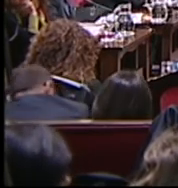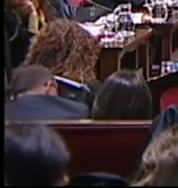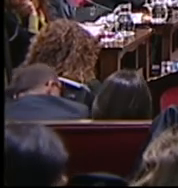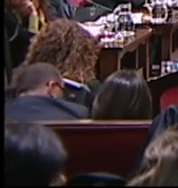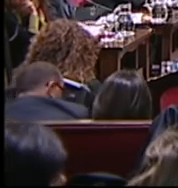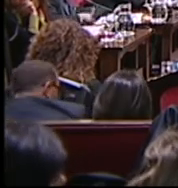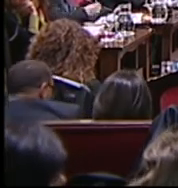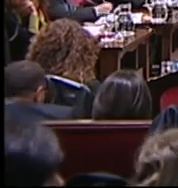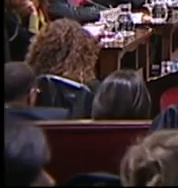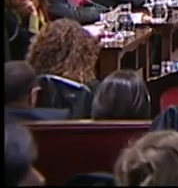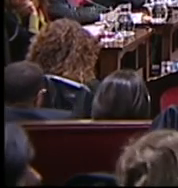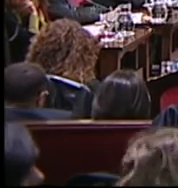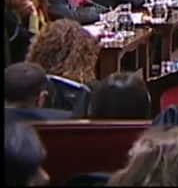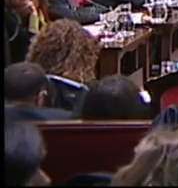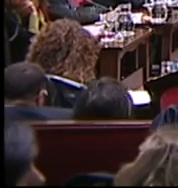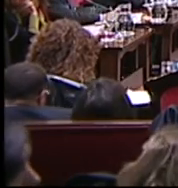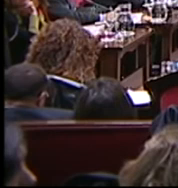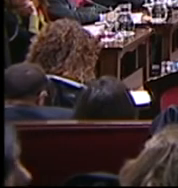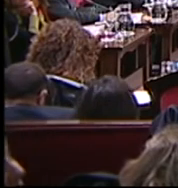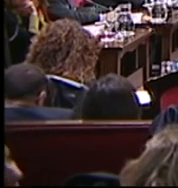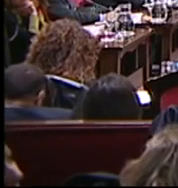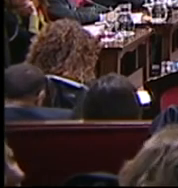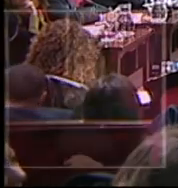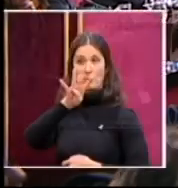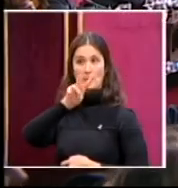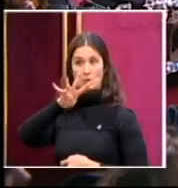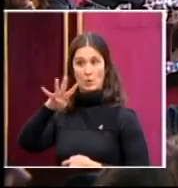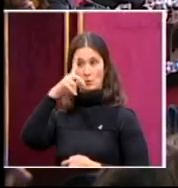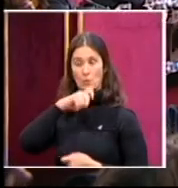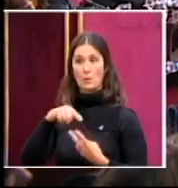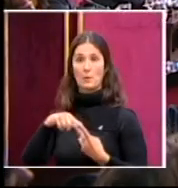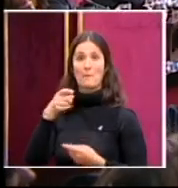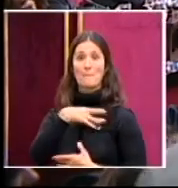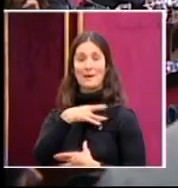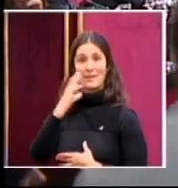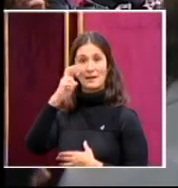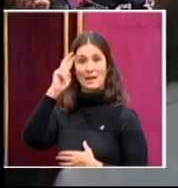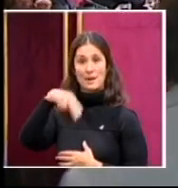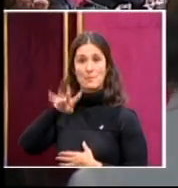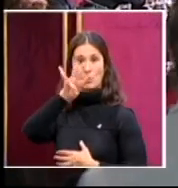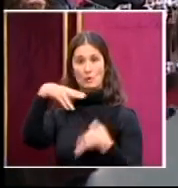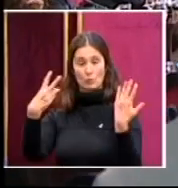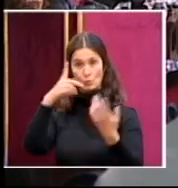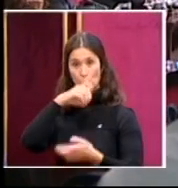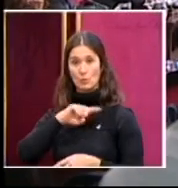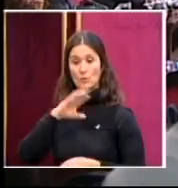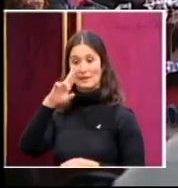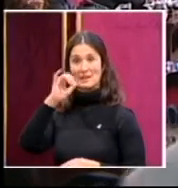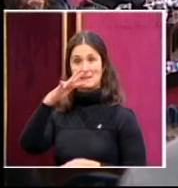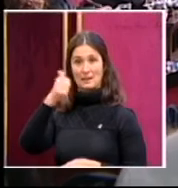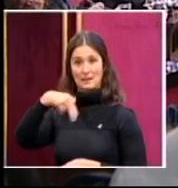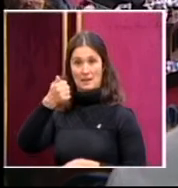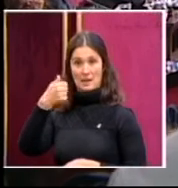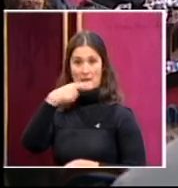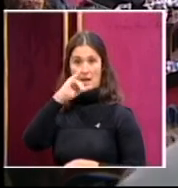abril, Tatiana Vázquez Abuín, de 24 años, María del Carmen Lauría, de 48 años, Cristina Galvez